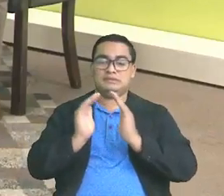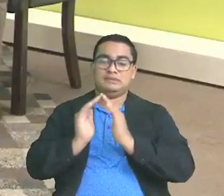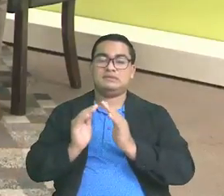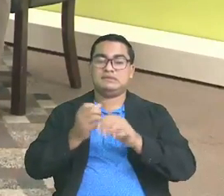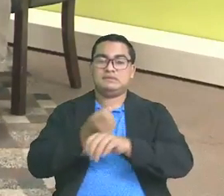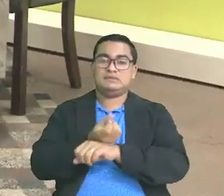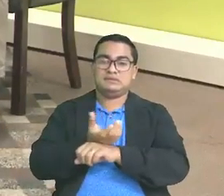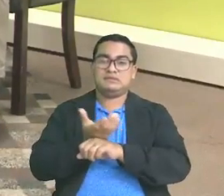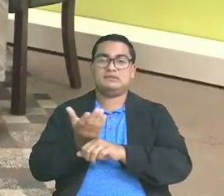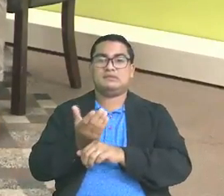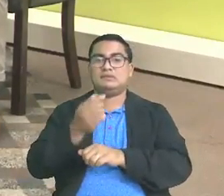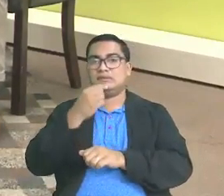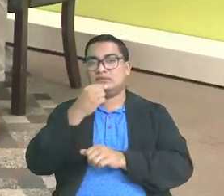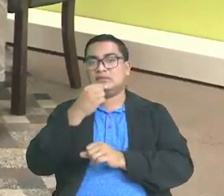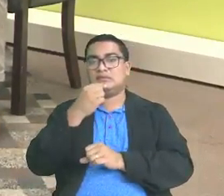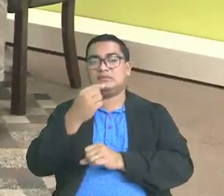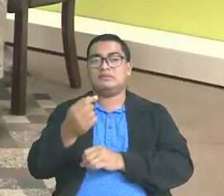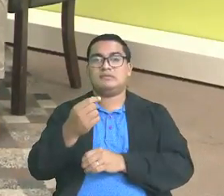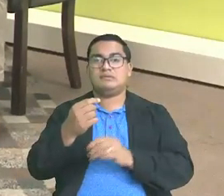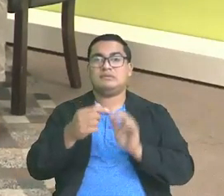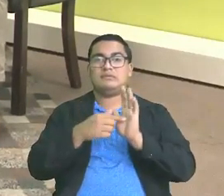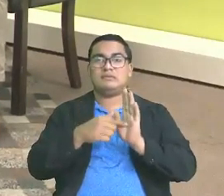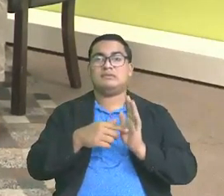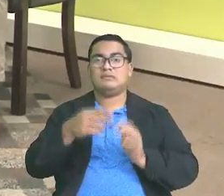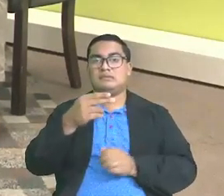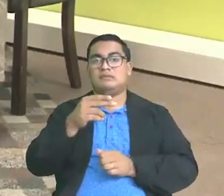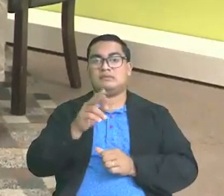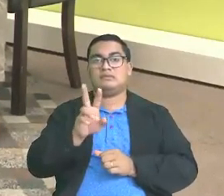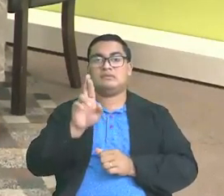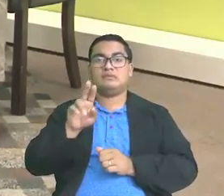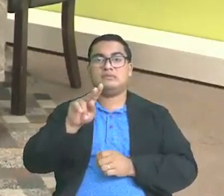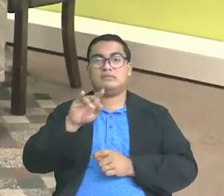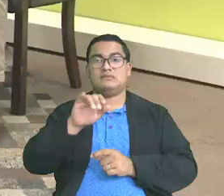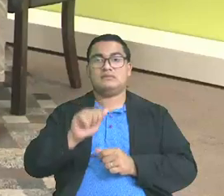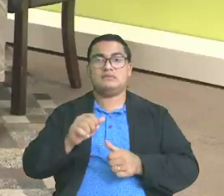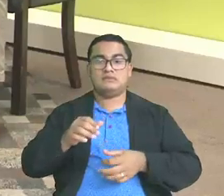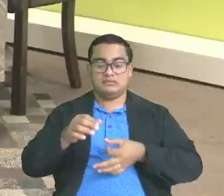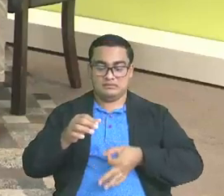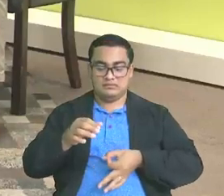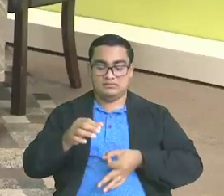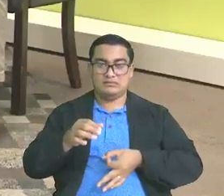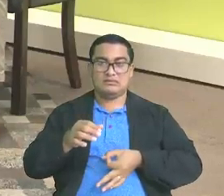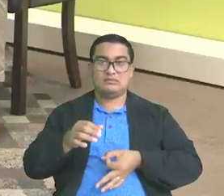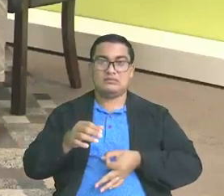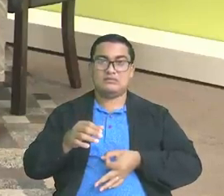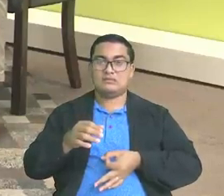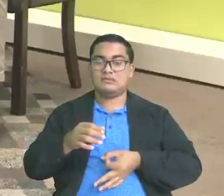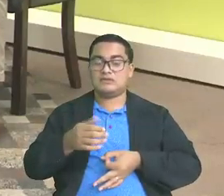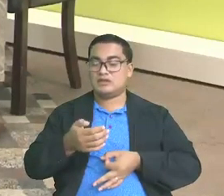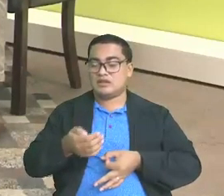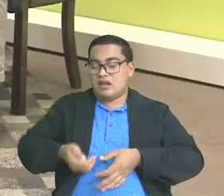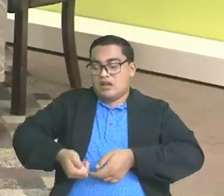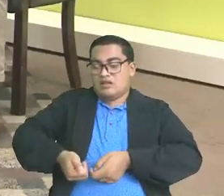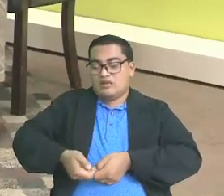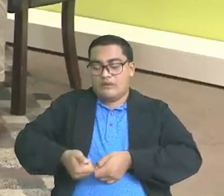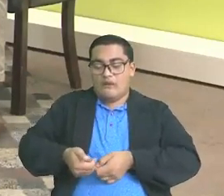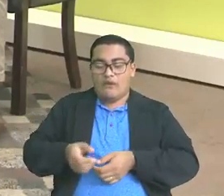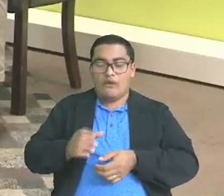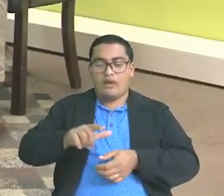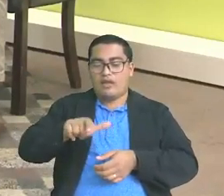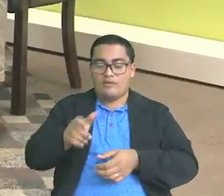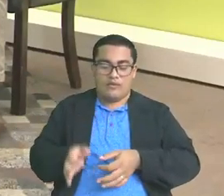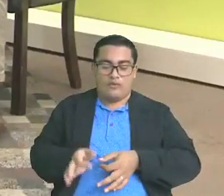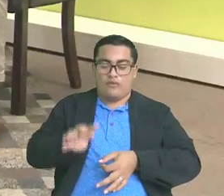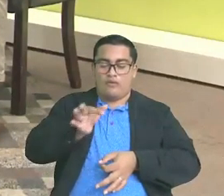las recomendaciones, es que cuando tienen una hernia umbilical, ponerle una chibola, un limón tierno, ponerle